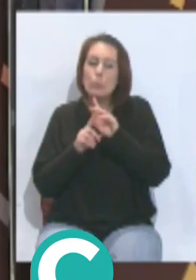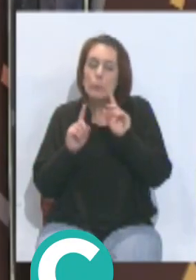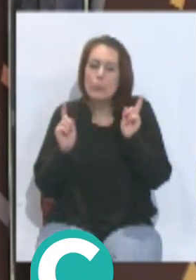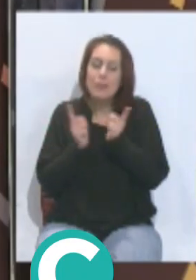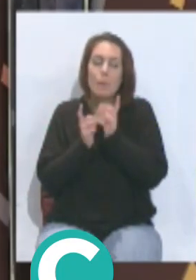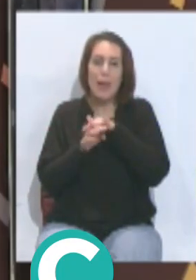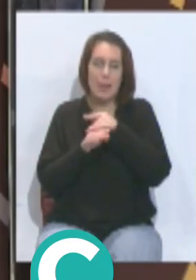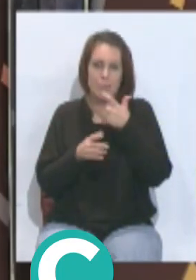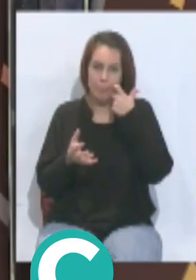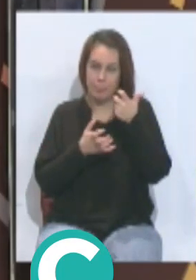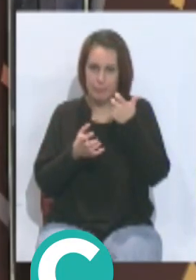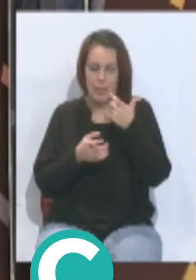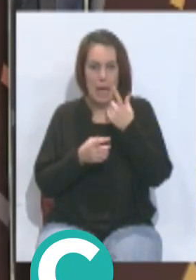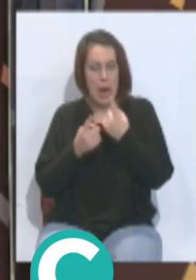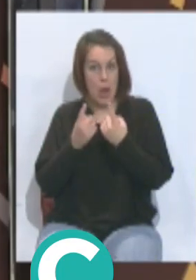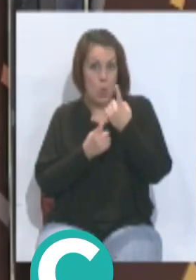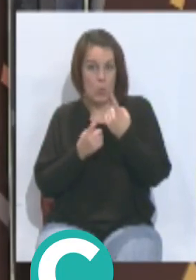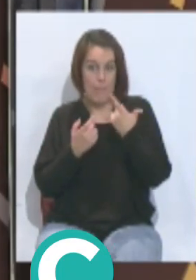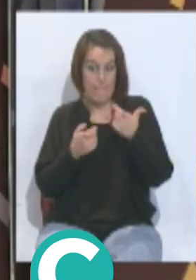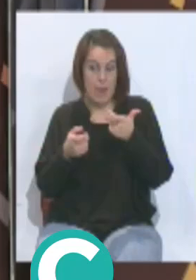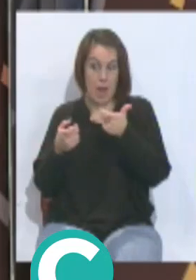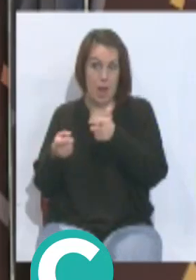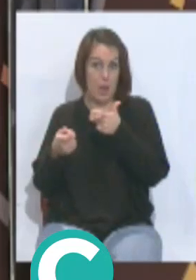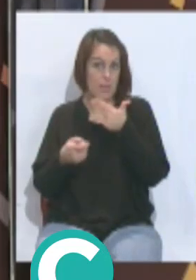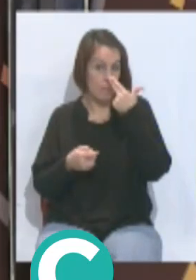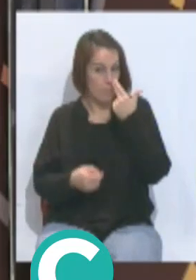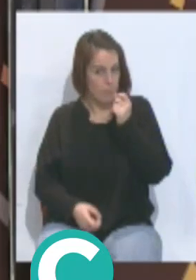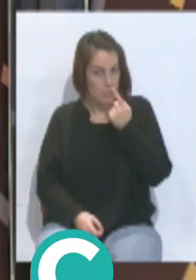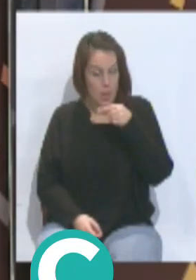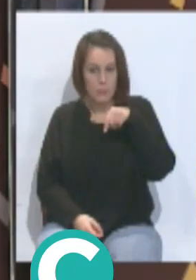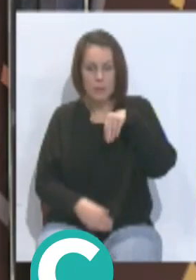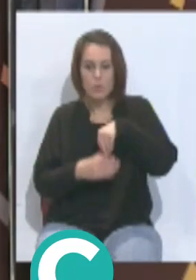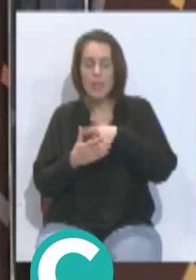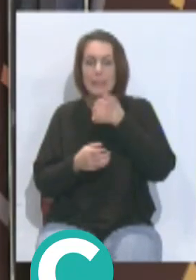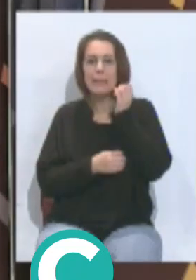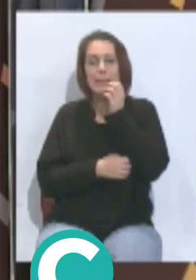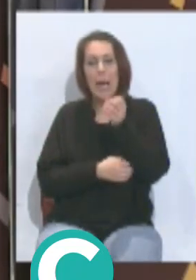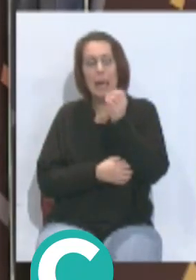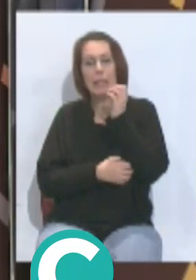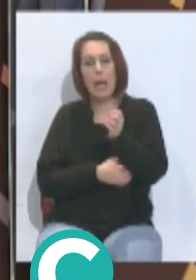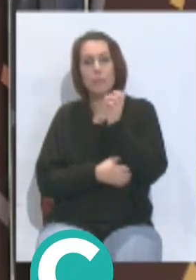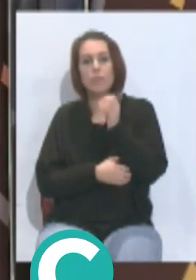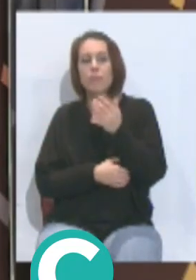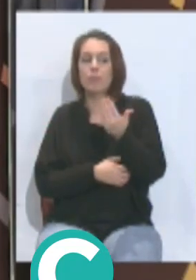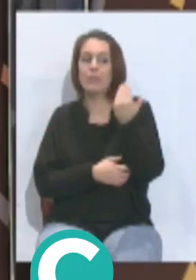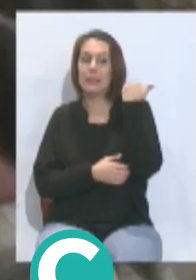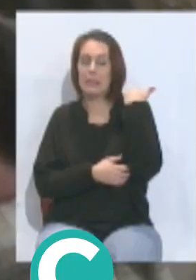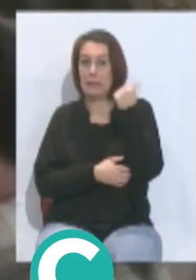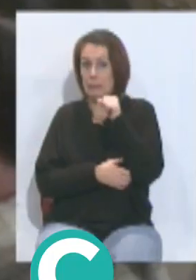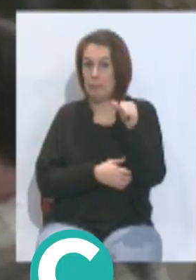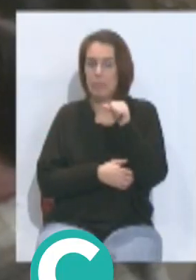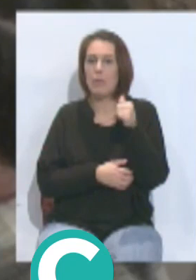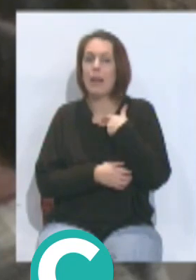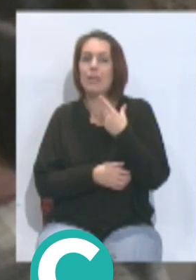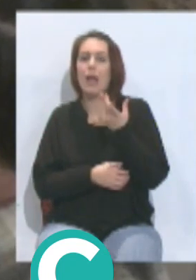para destacarles algunas de las partes más interesantes de la charla que dio la pasada semana